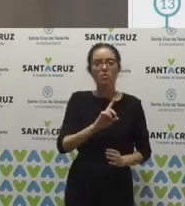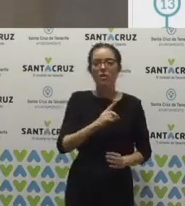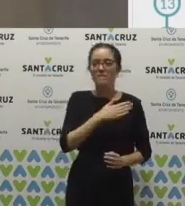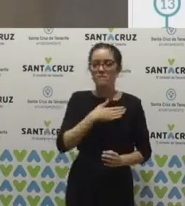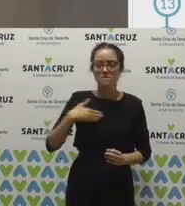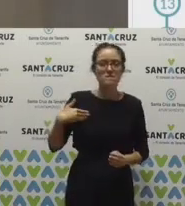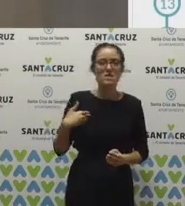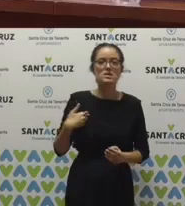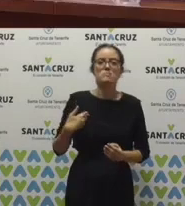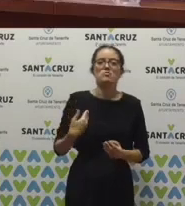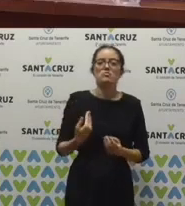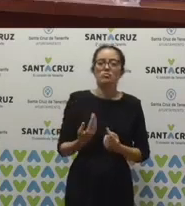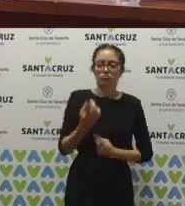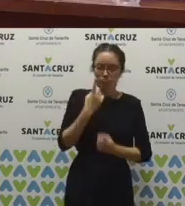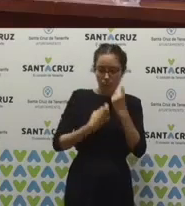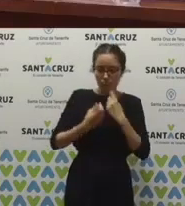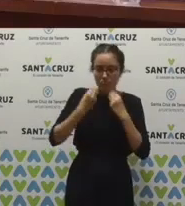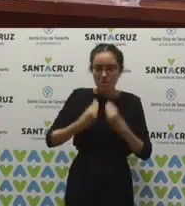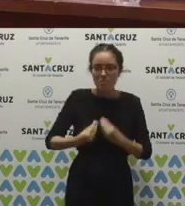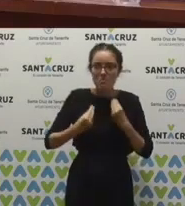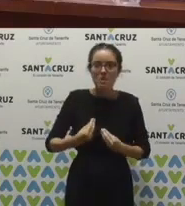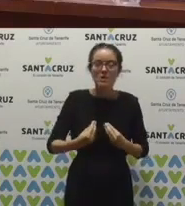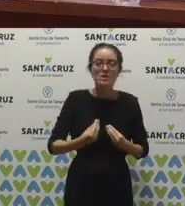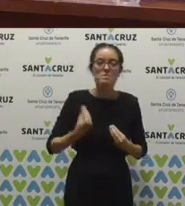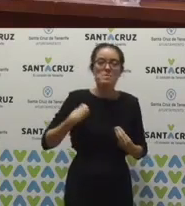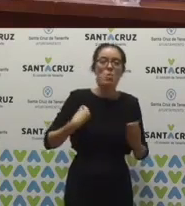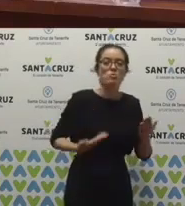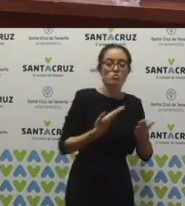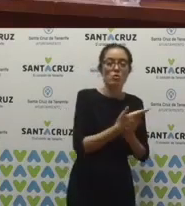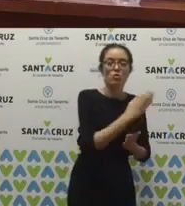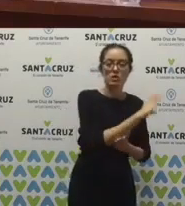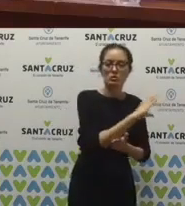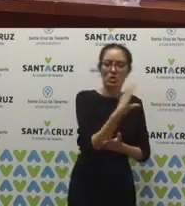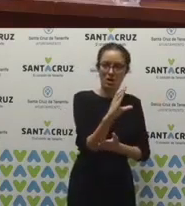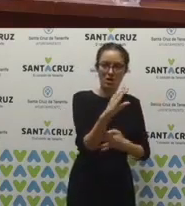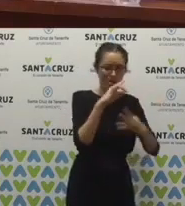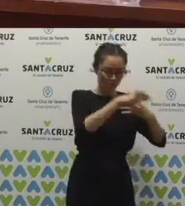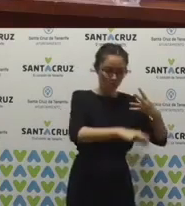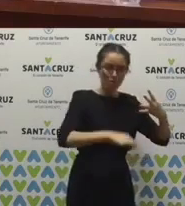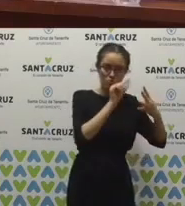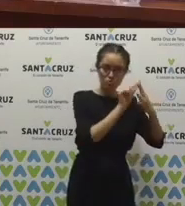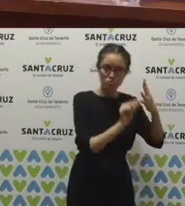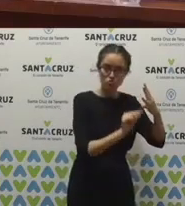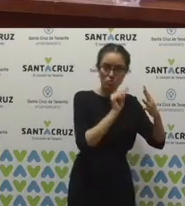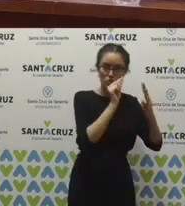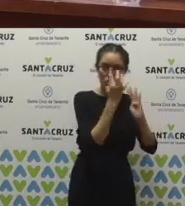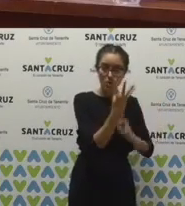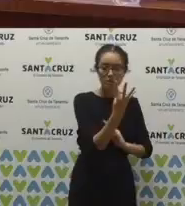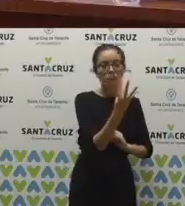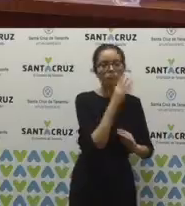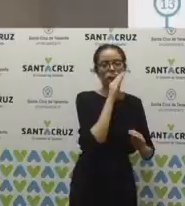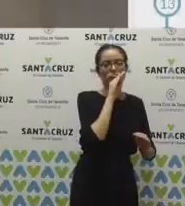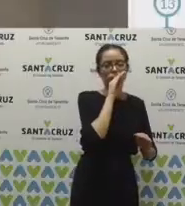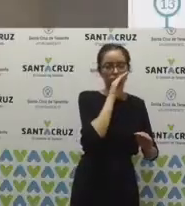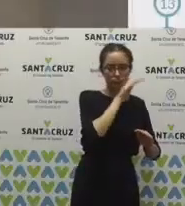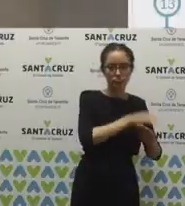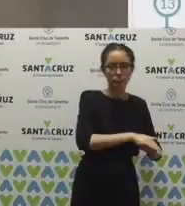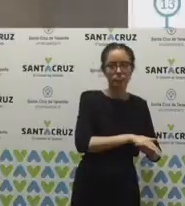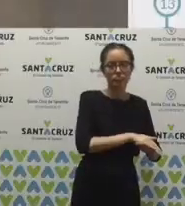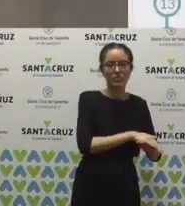como comentaba votar a favor de la moción que presenta coalición canaria además está relacionada